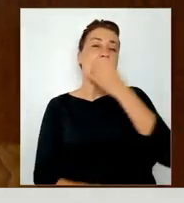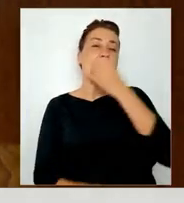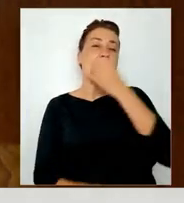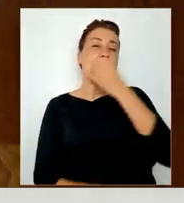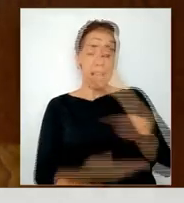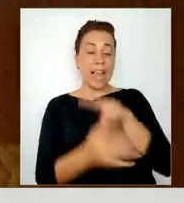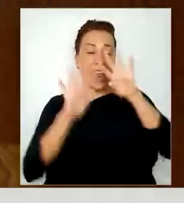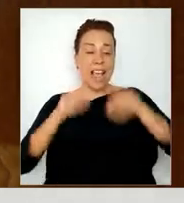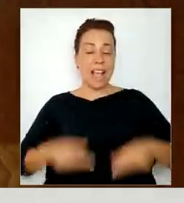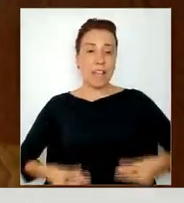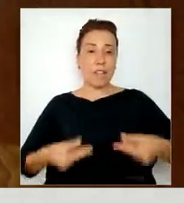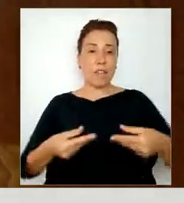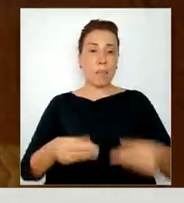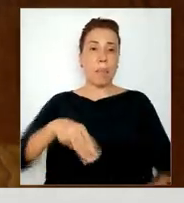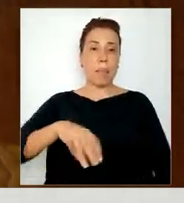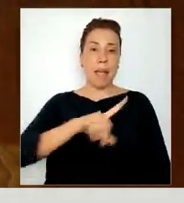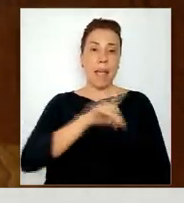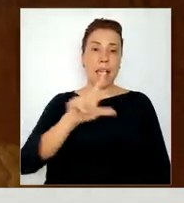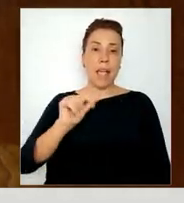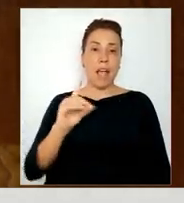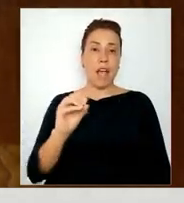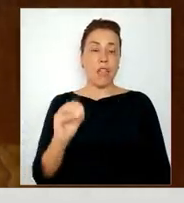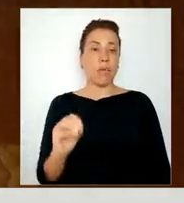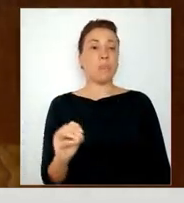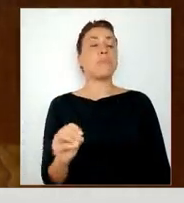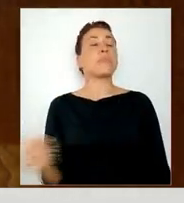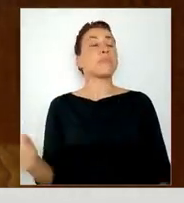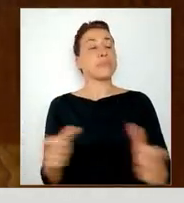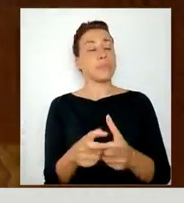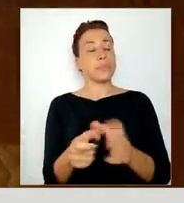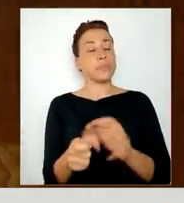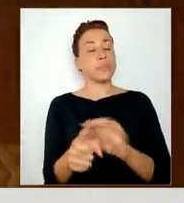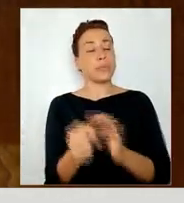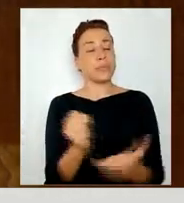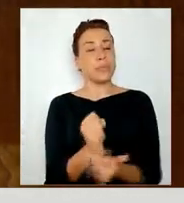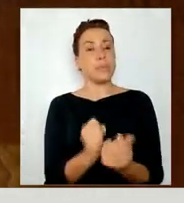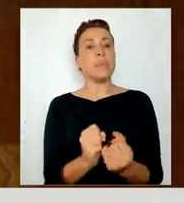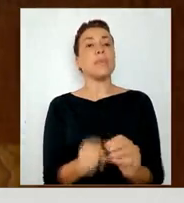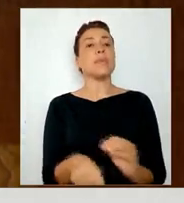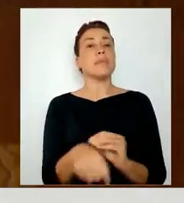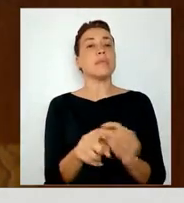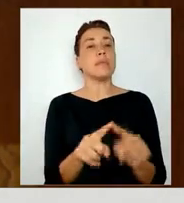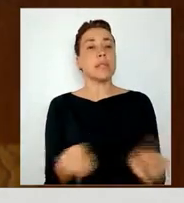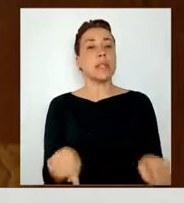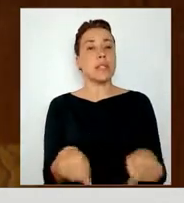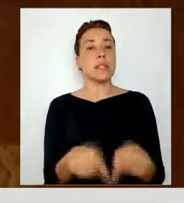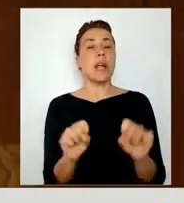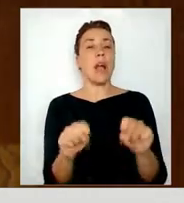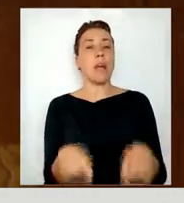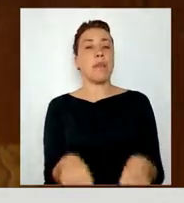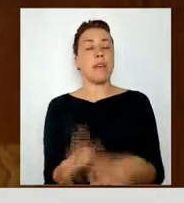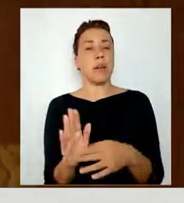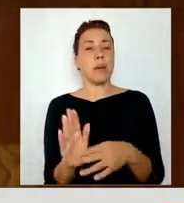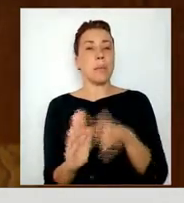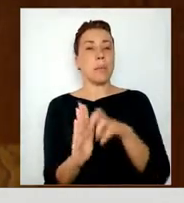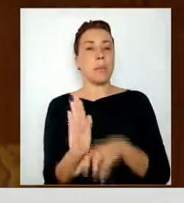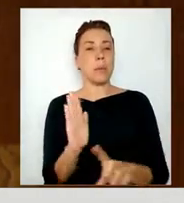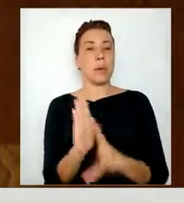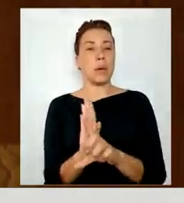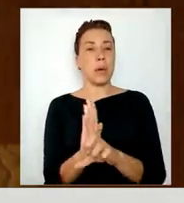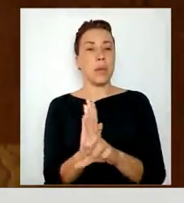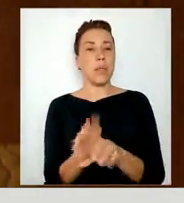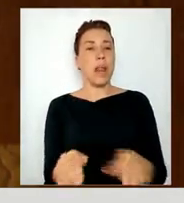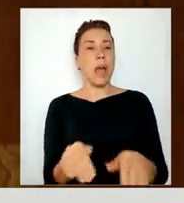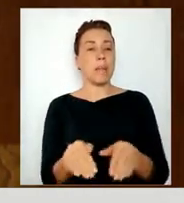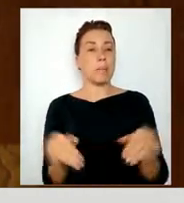en consideración de lo anterior la comisión de Hacienda recomienda esta honorable sala aprobar la presente iniciativa de ley en los términos señalados he